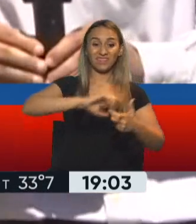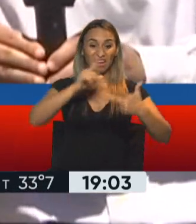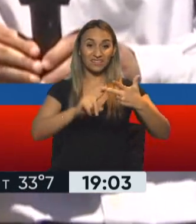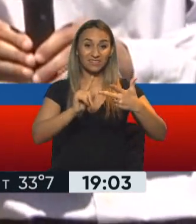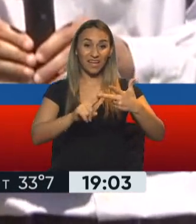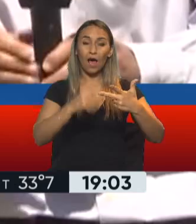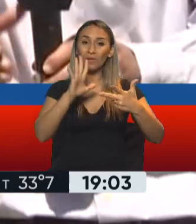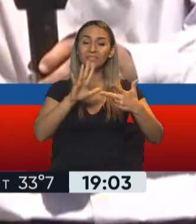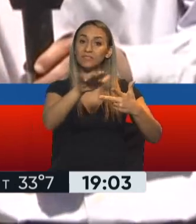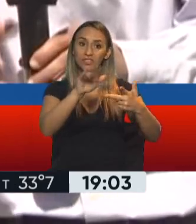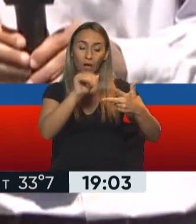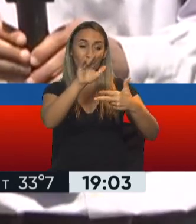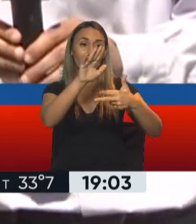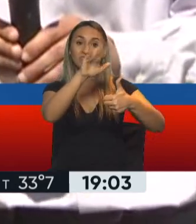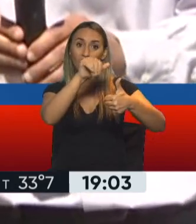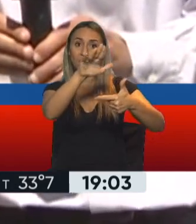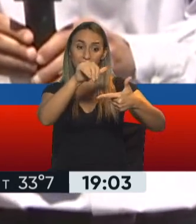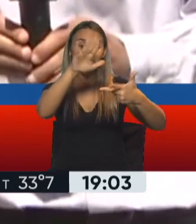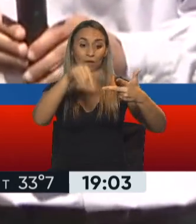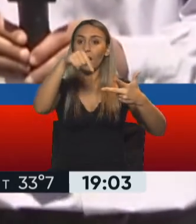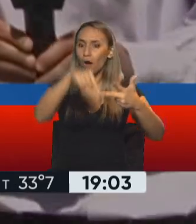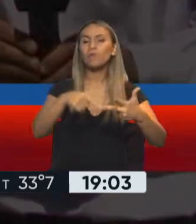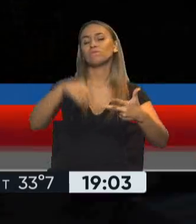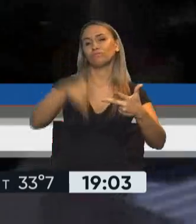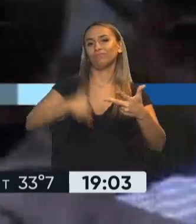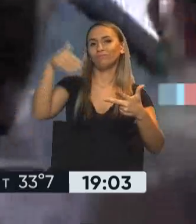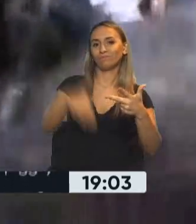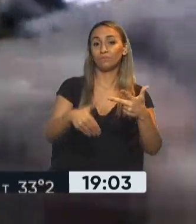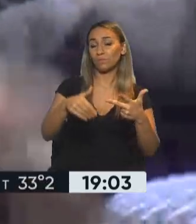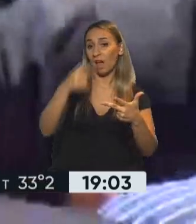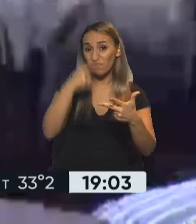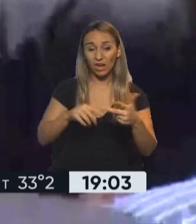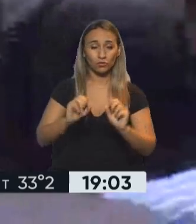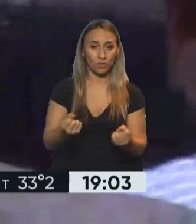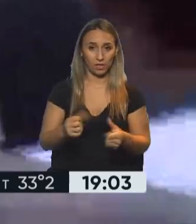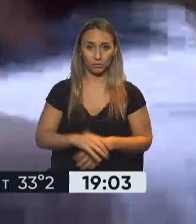presente el expresidente, pero la declaración indagatoria se suspendió.